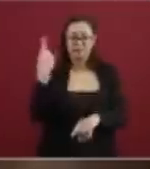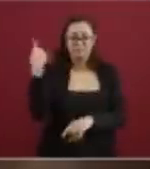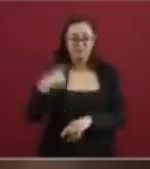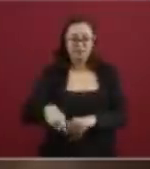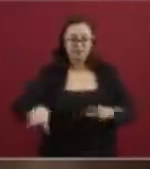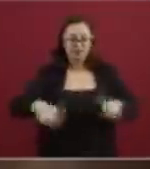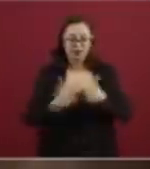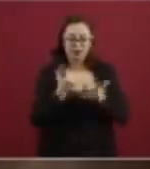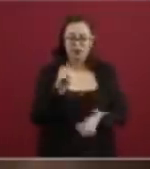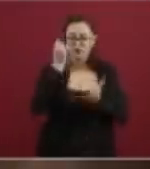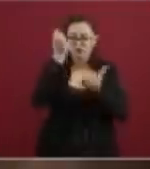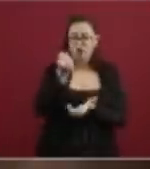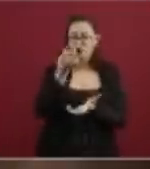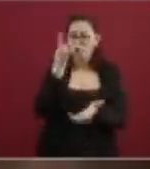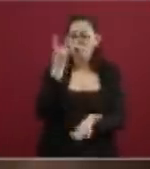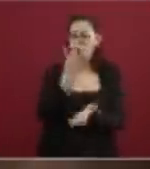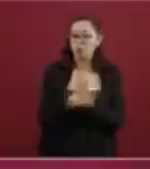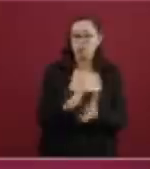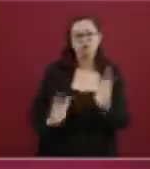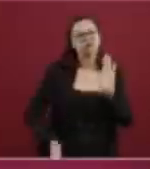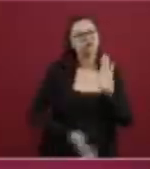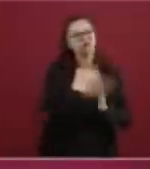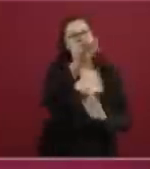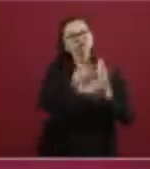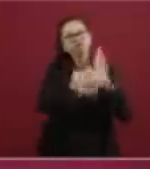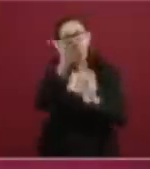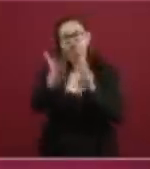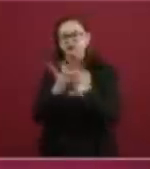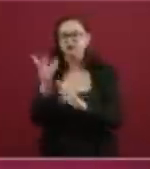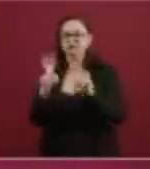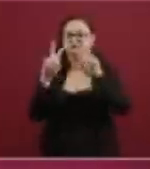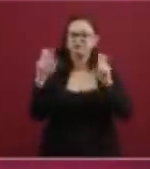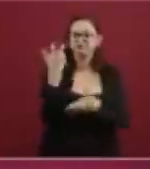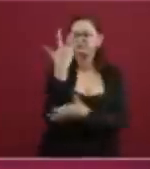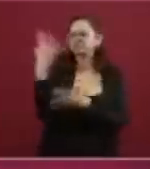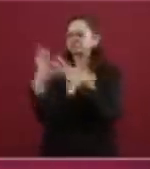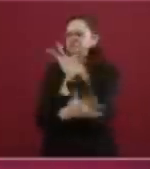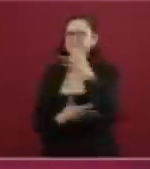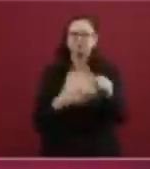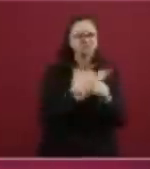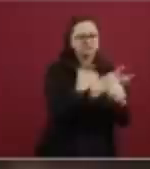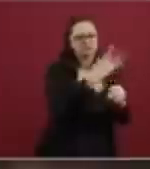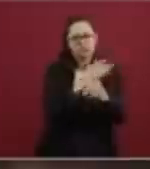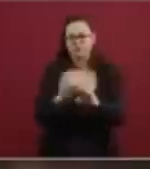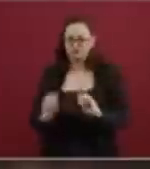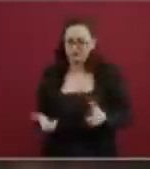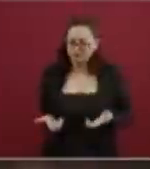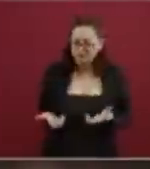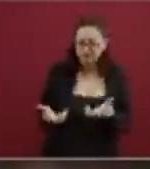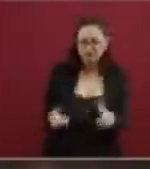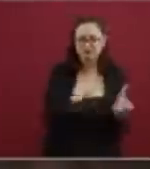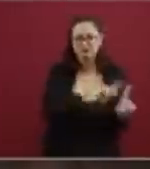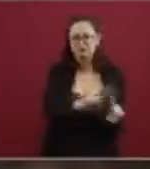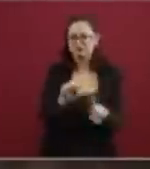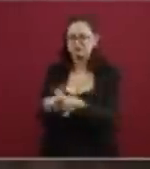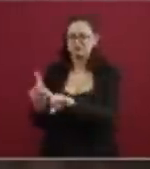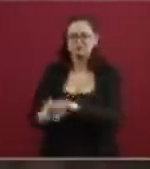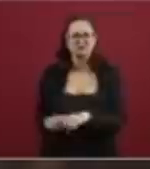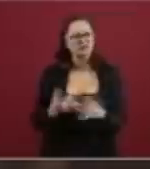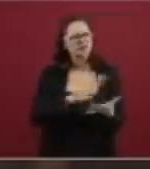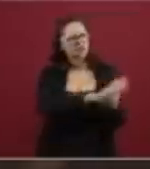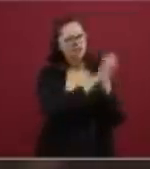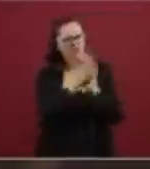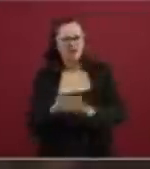se destine a obras físicas, a obras que tengan que ver con el medio ambiente o drenaje, servicios. ¿Qué hará su gobierno